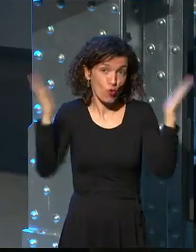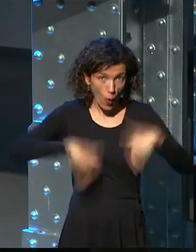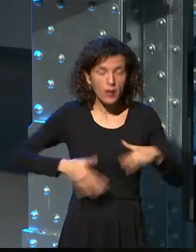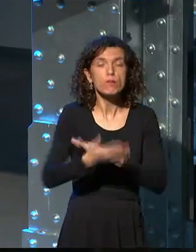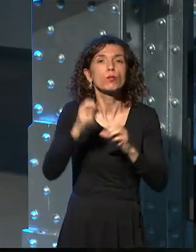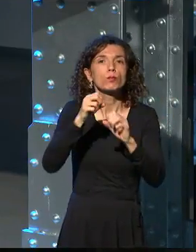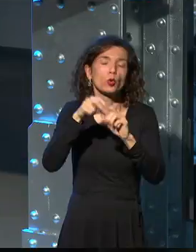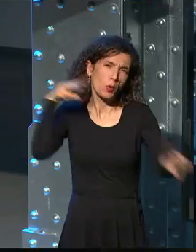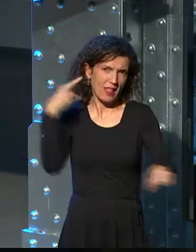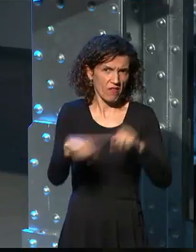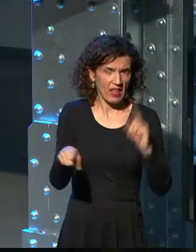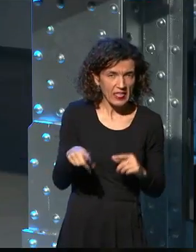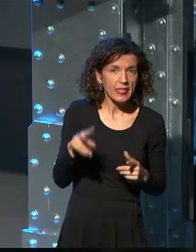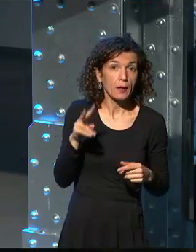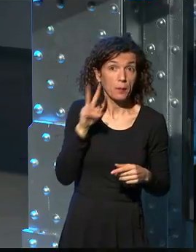perspectiva diferente